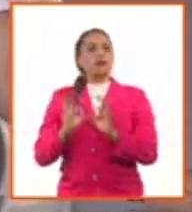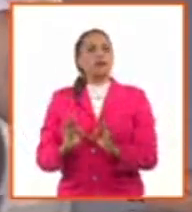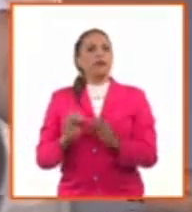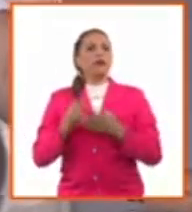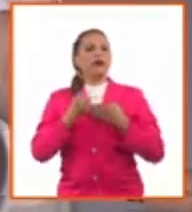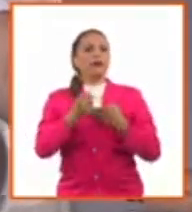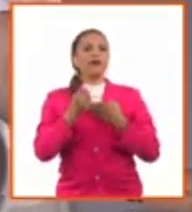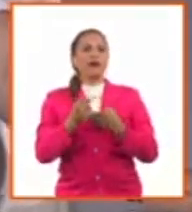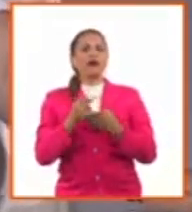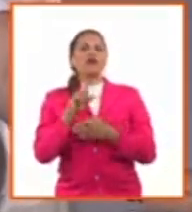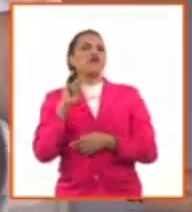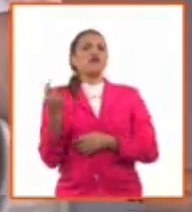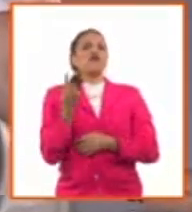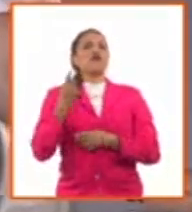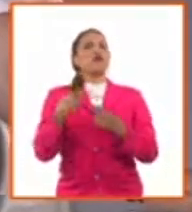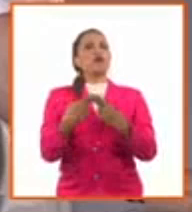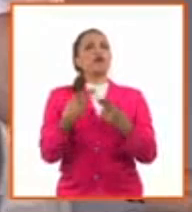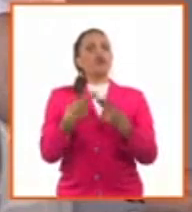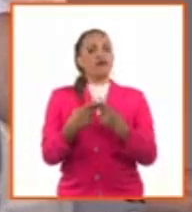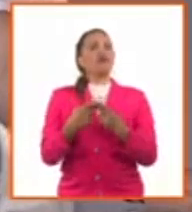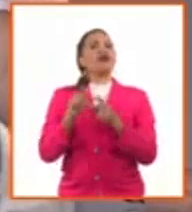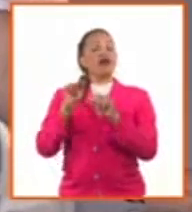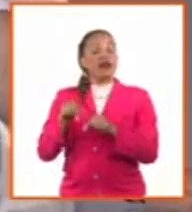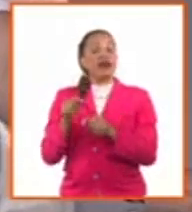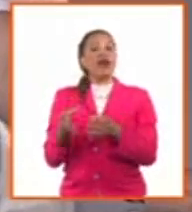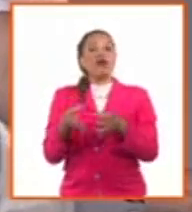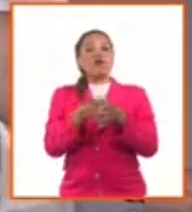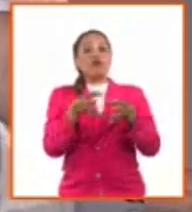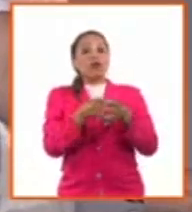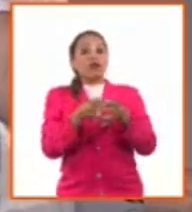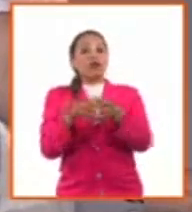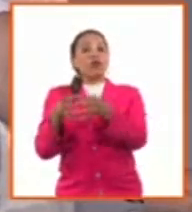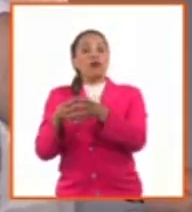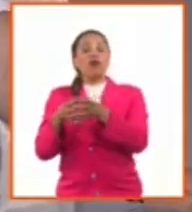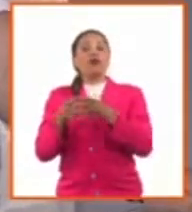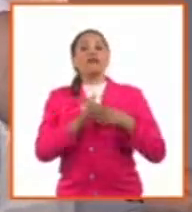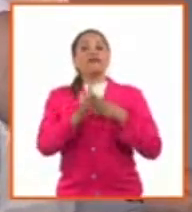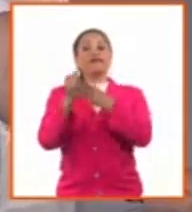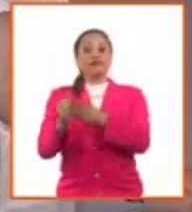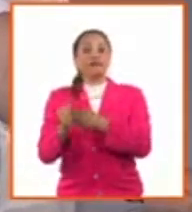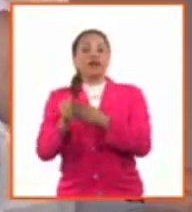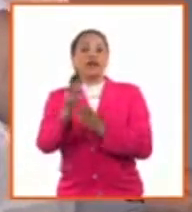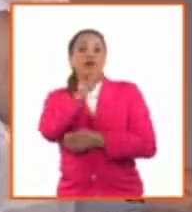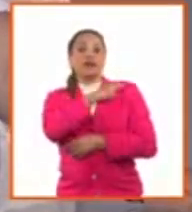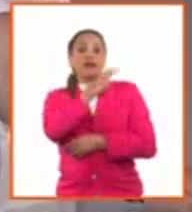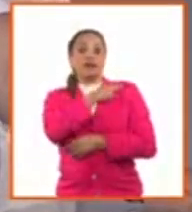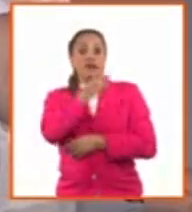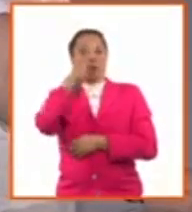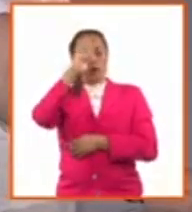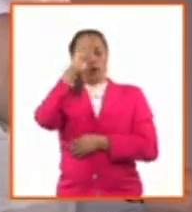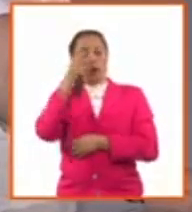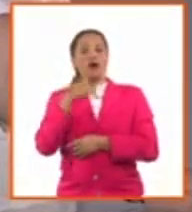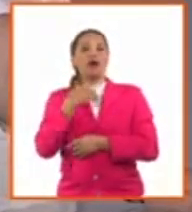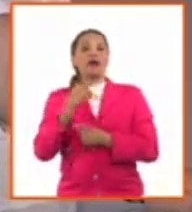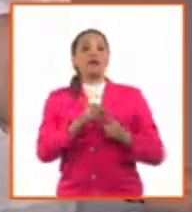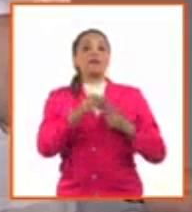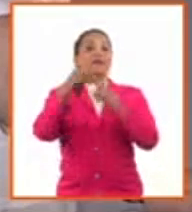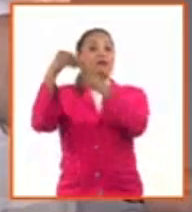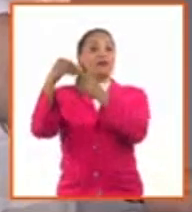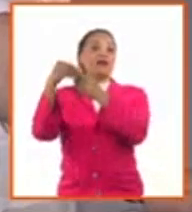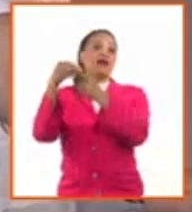despertado no solo una confianza en que existe también un acompañamiento desde la dirección del país al protagonismo juvenil,